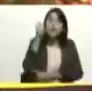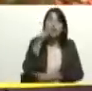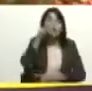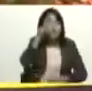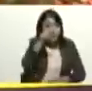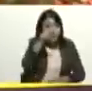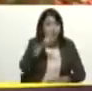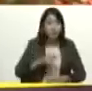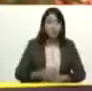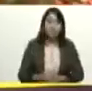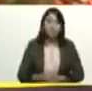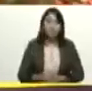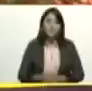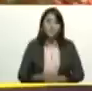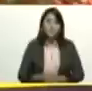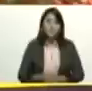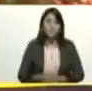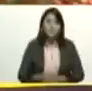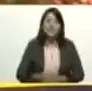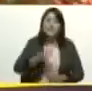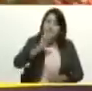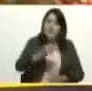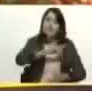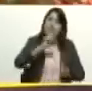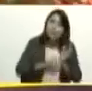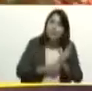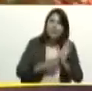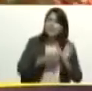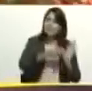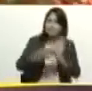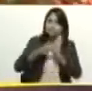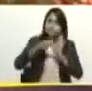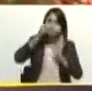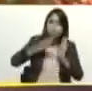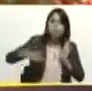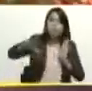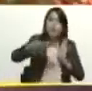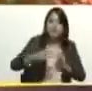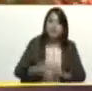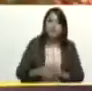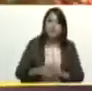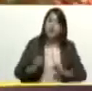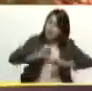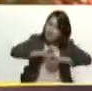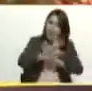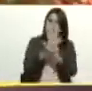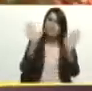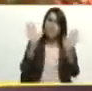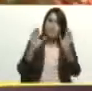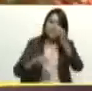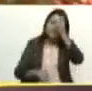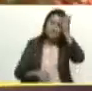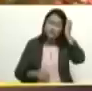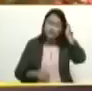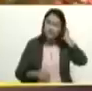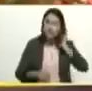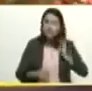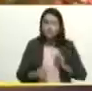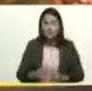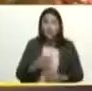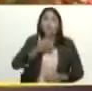Es contigo. Vamos a cumplirle a nuestro pueblo con transparencia, con